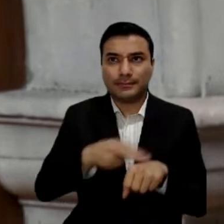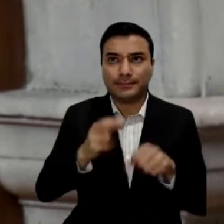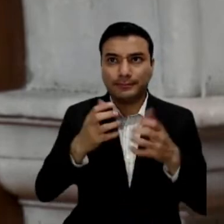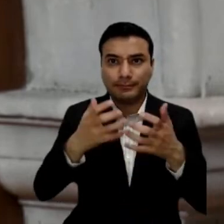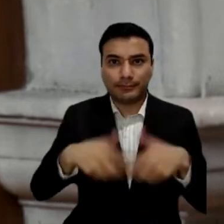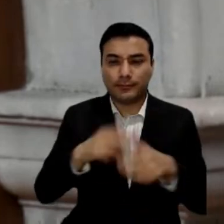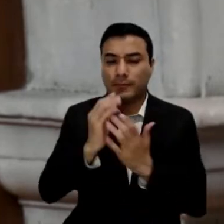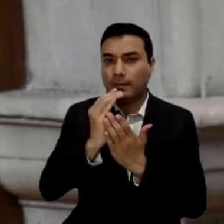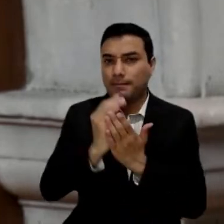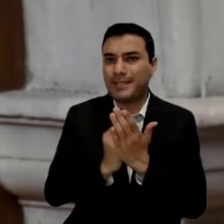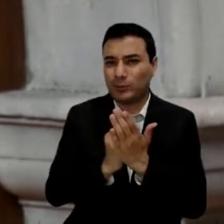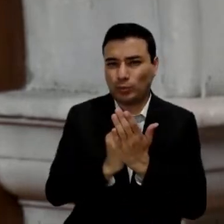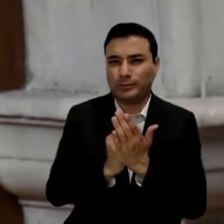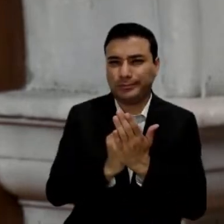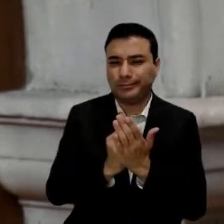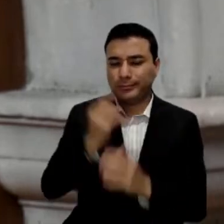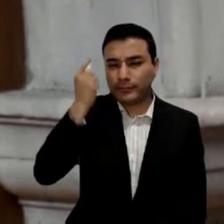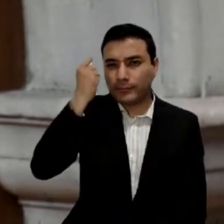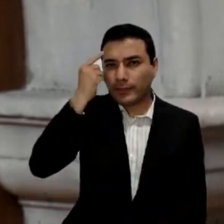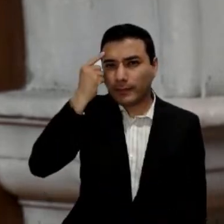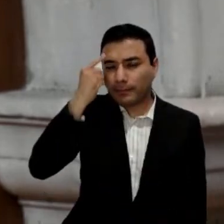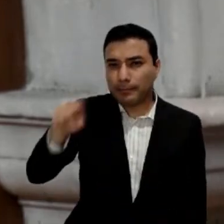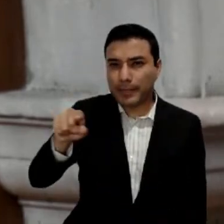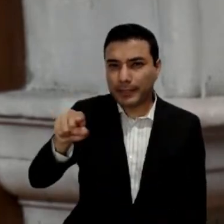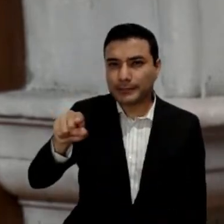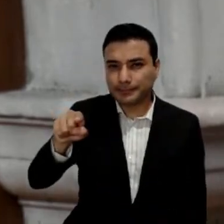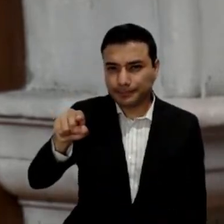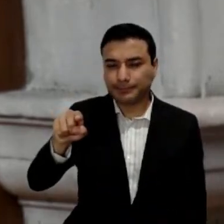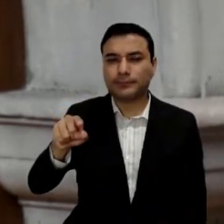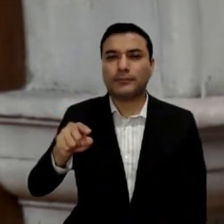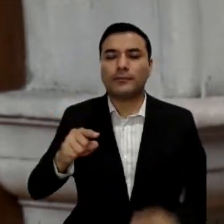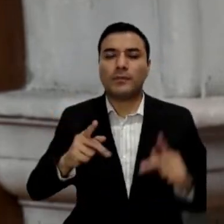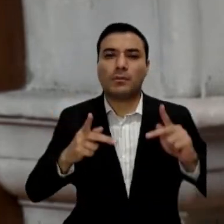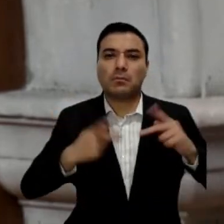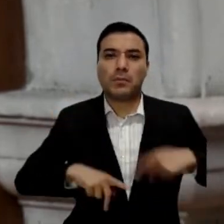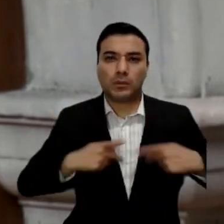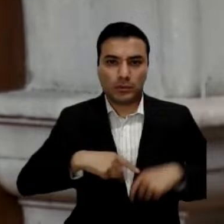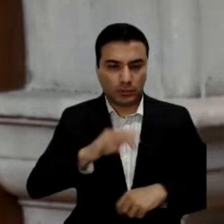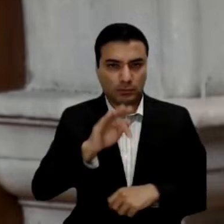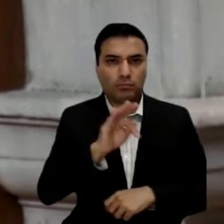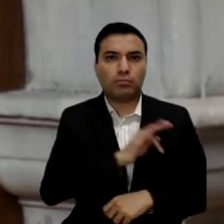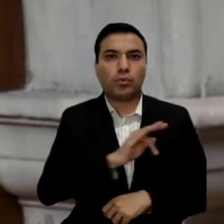para promover la atracción y retención de empleo e inversión,